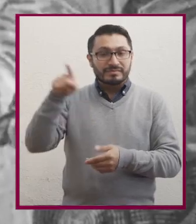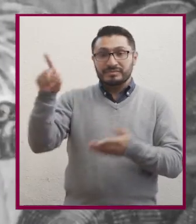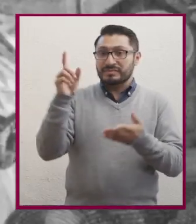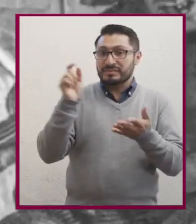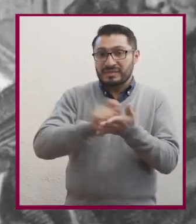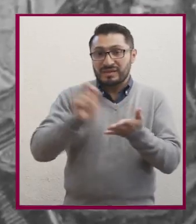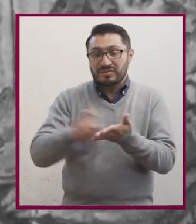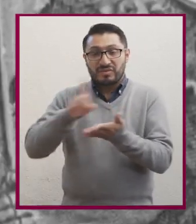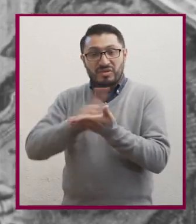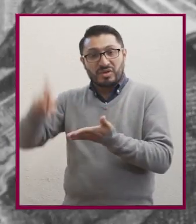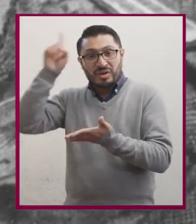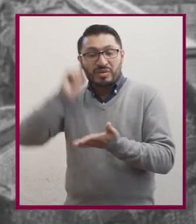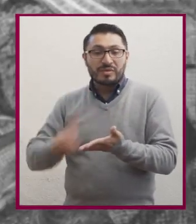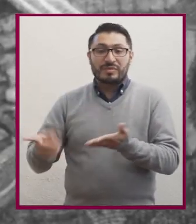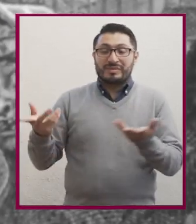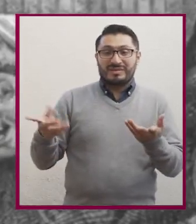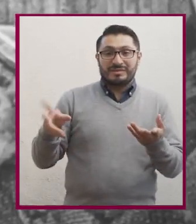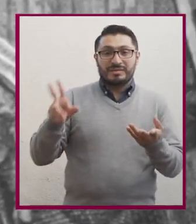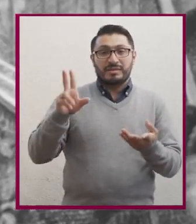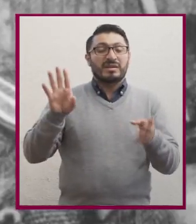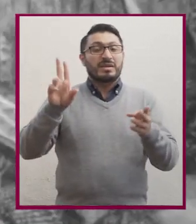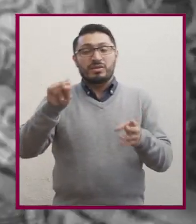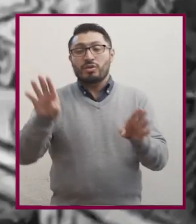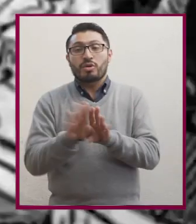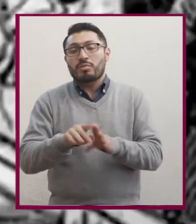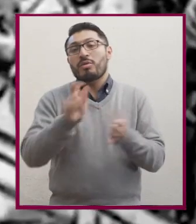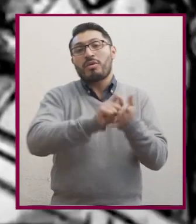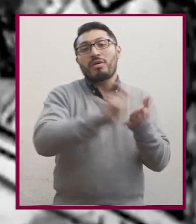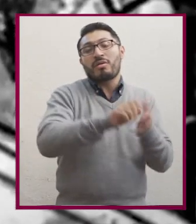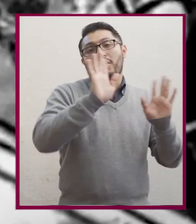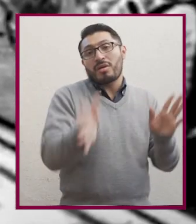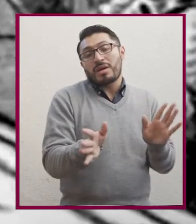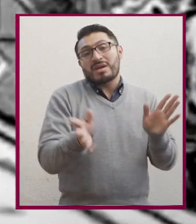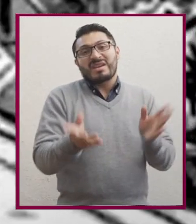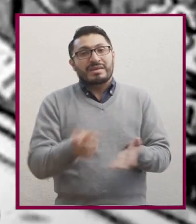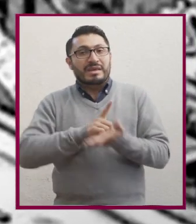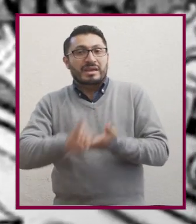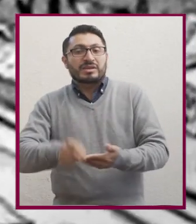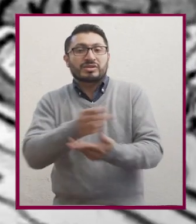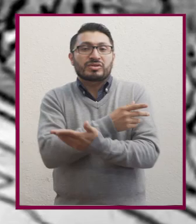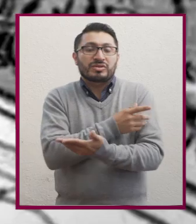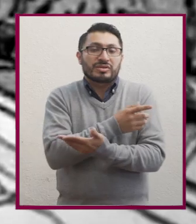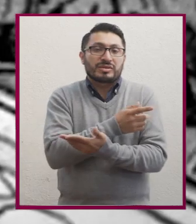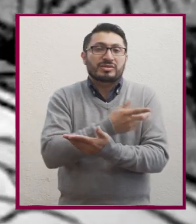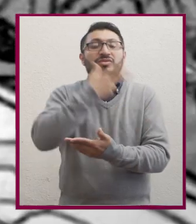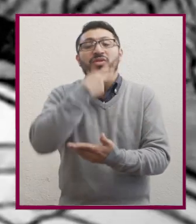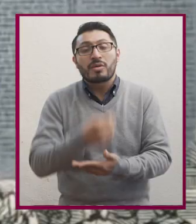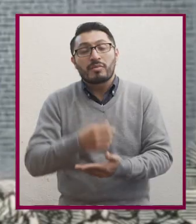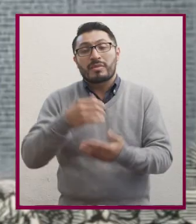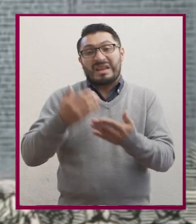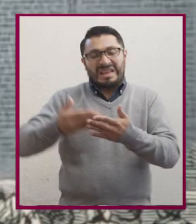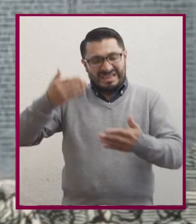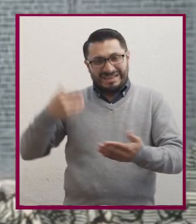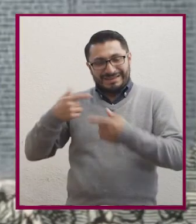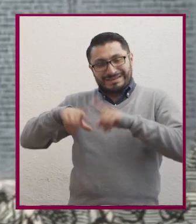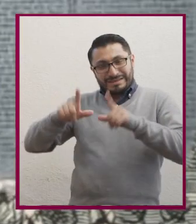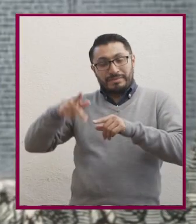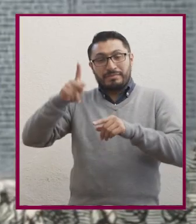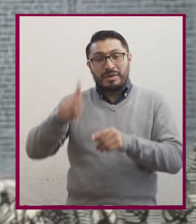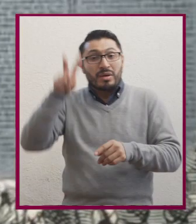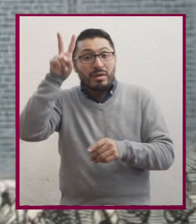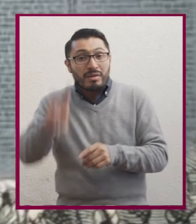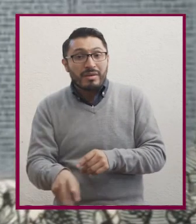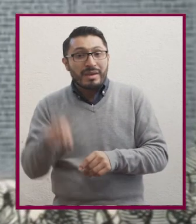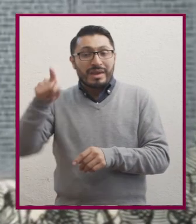Ciudadana, que parecería no ser más que una paráfrasis de la Declaración de Derechos del Hombre y del Ciudadano de unos años antes, pero en